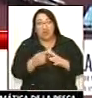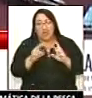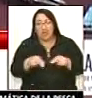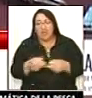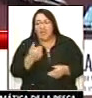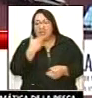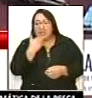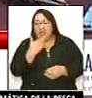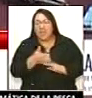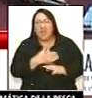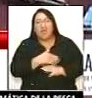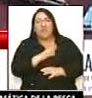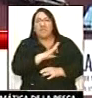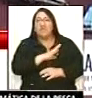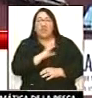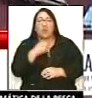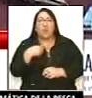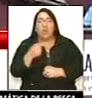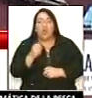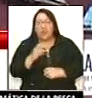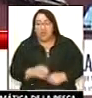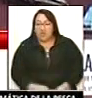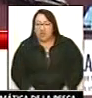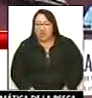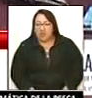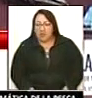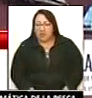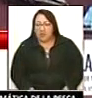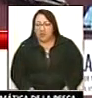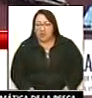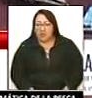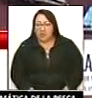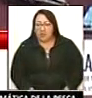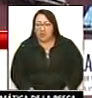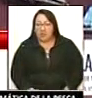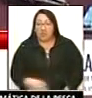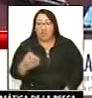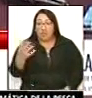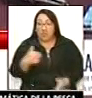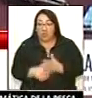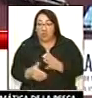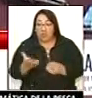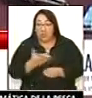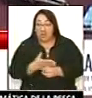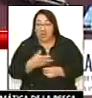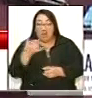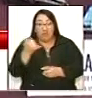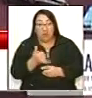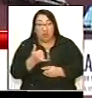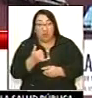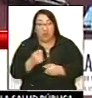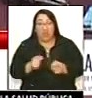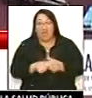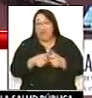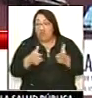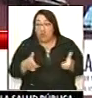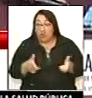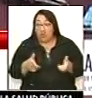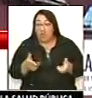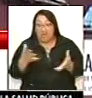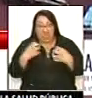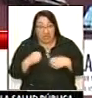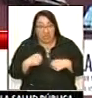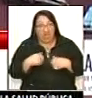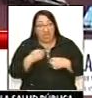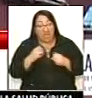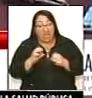¿Quién fue el fiscal, el juez que dijo, pásenme el expediente del violador? ¿La violó? ¿La defloró? ¿Qué cosa quieren, que lo crea